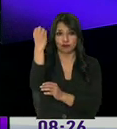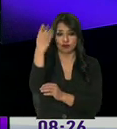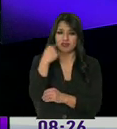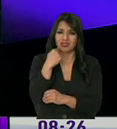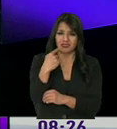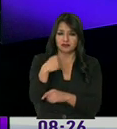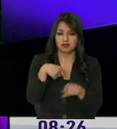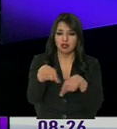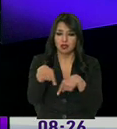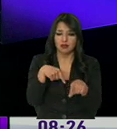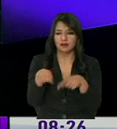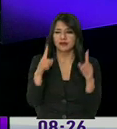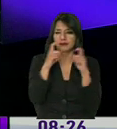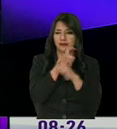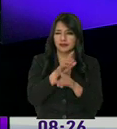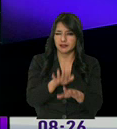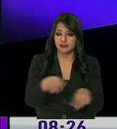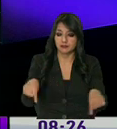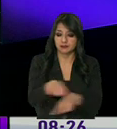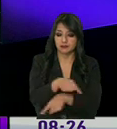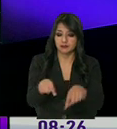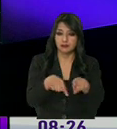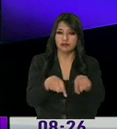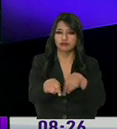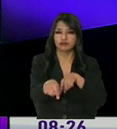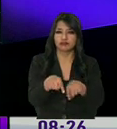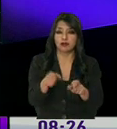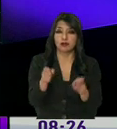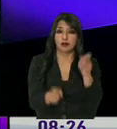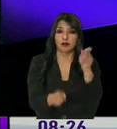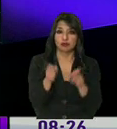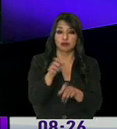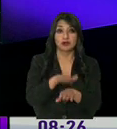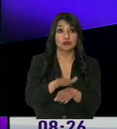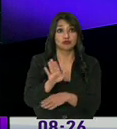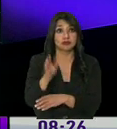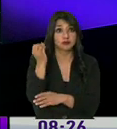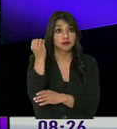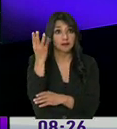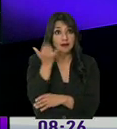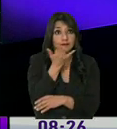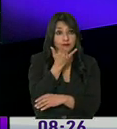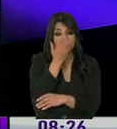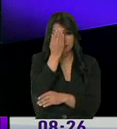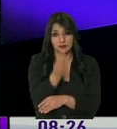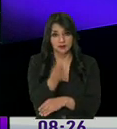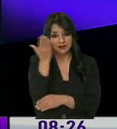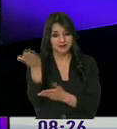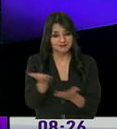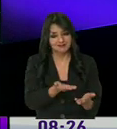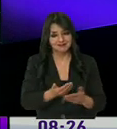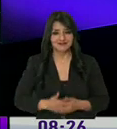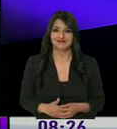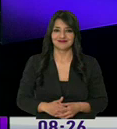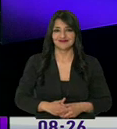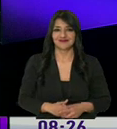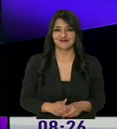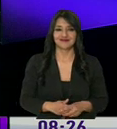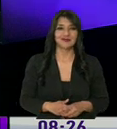difícil transitar en ese sector como está en este momento. Así que Andrea, buenos días, adelante.